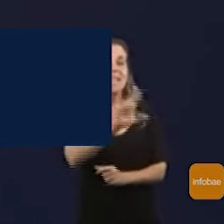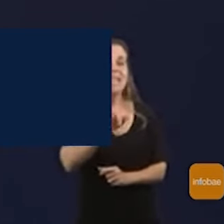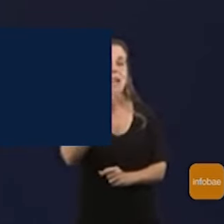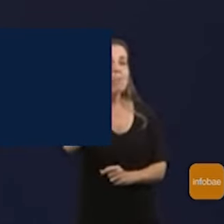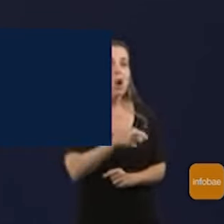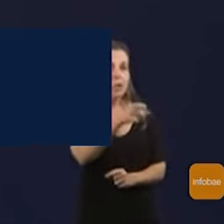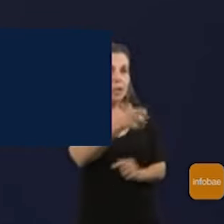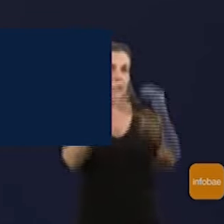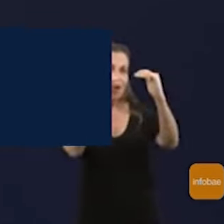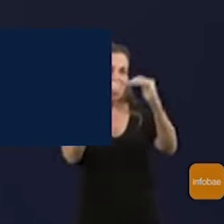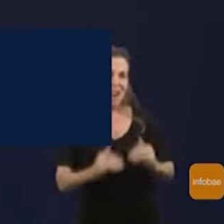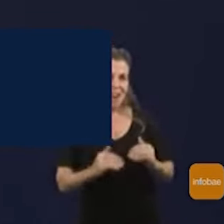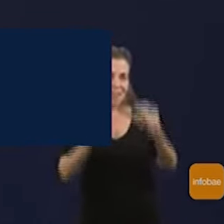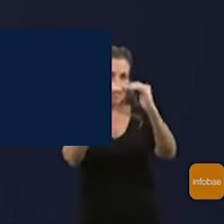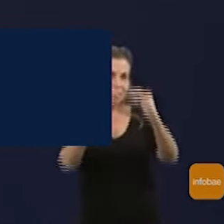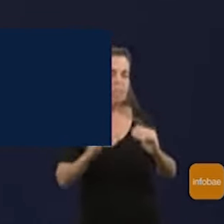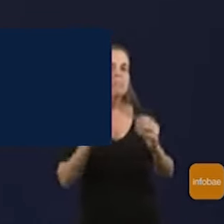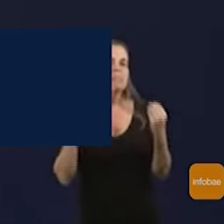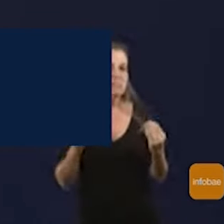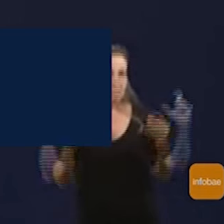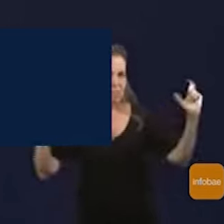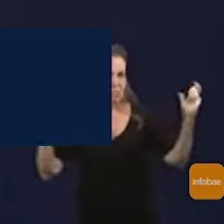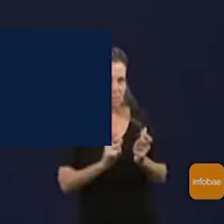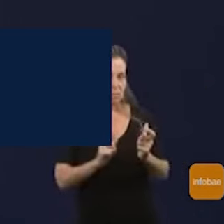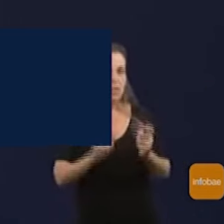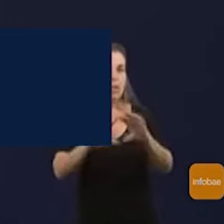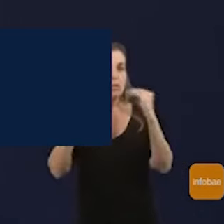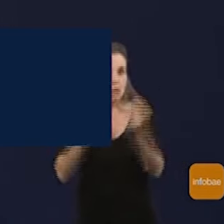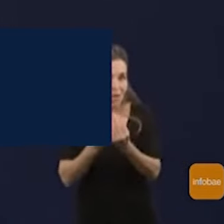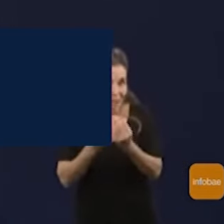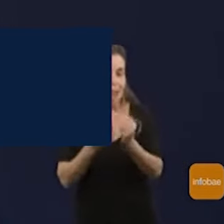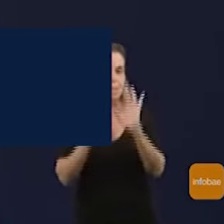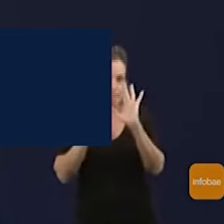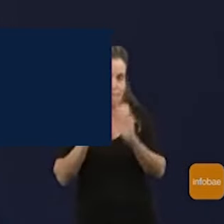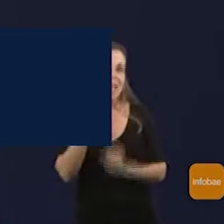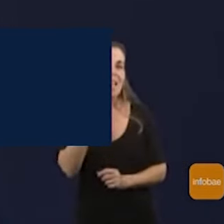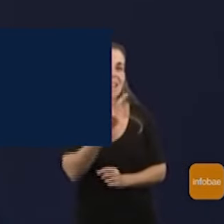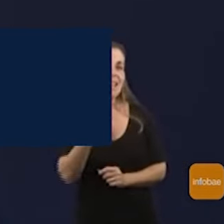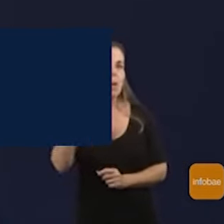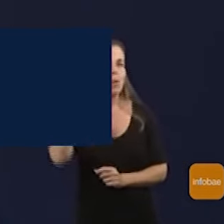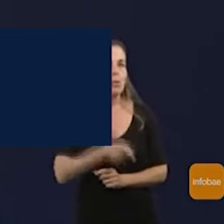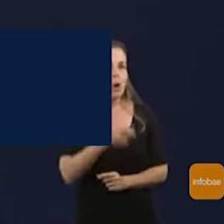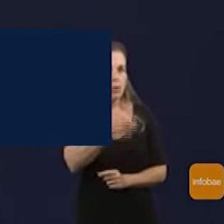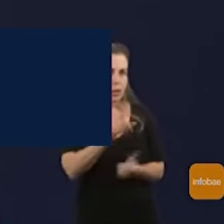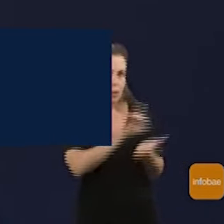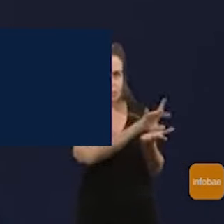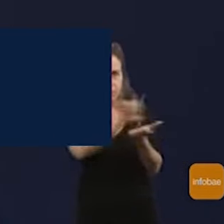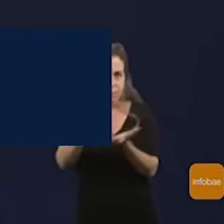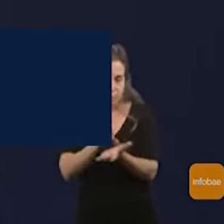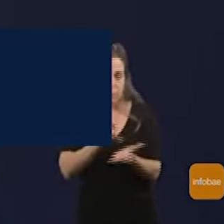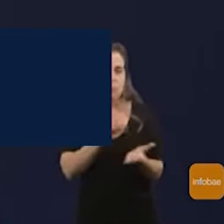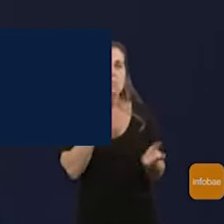niveles inferiores de la estructura actual es decir en total se van a eliminar el 34 por de los cargos